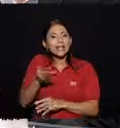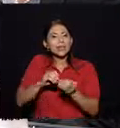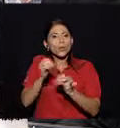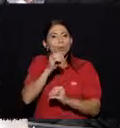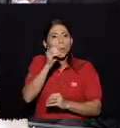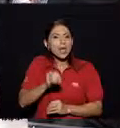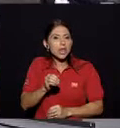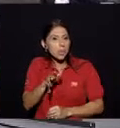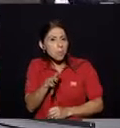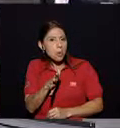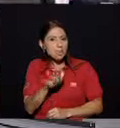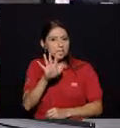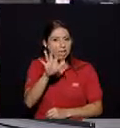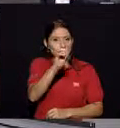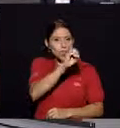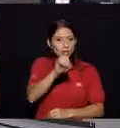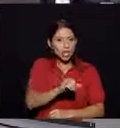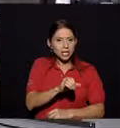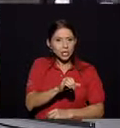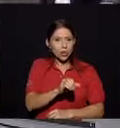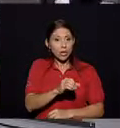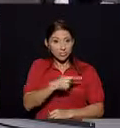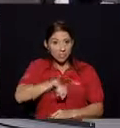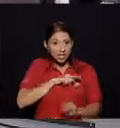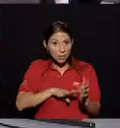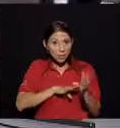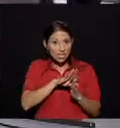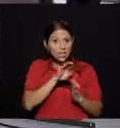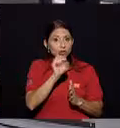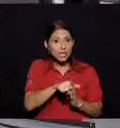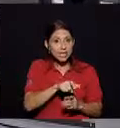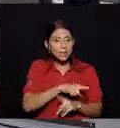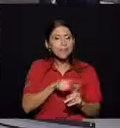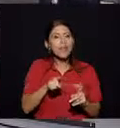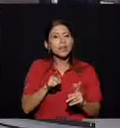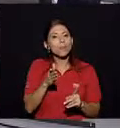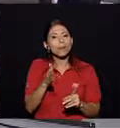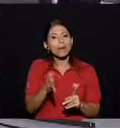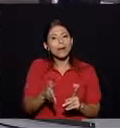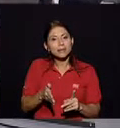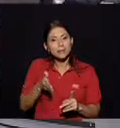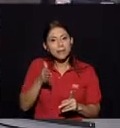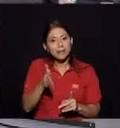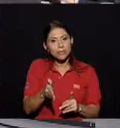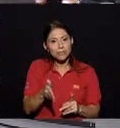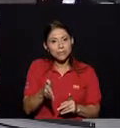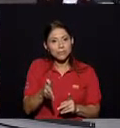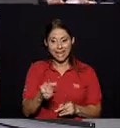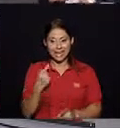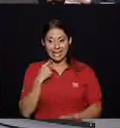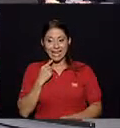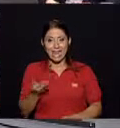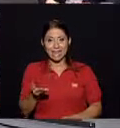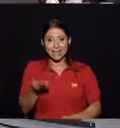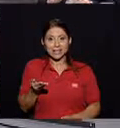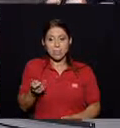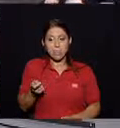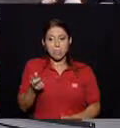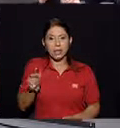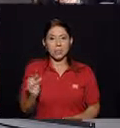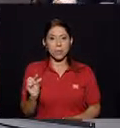sido alrededor del 5%. Estamos creciendo, sí, pero más lento de lo que hemos venido haciendo. La inflación está muy